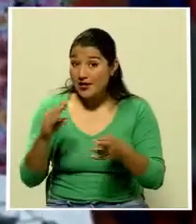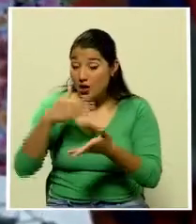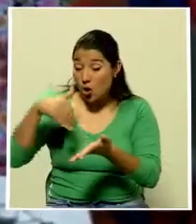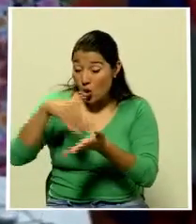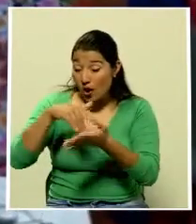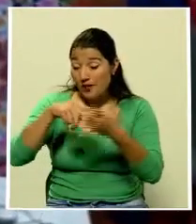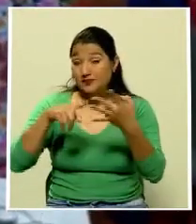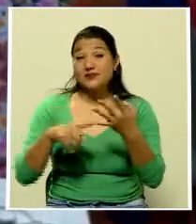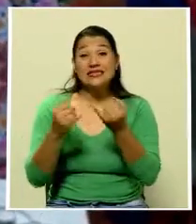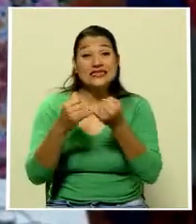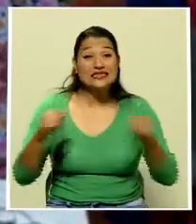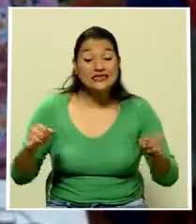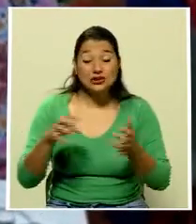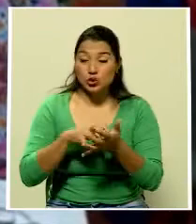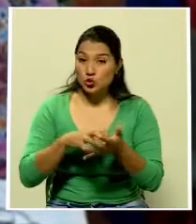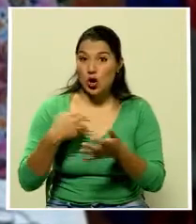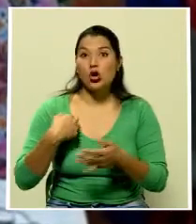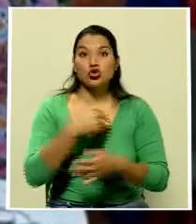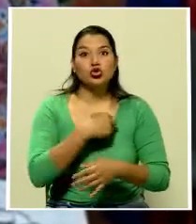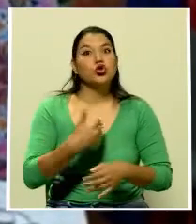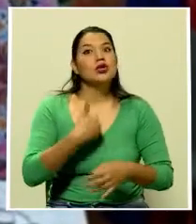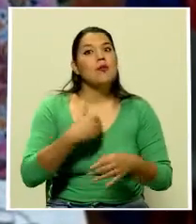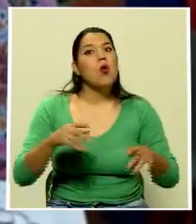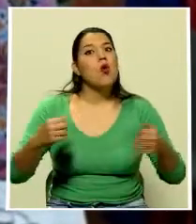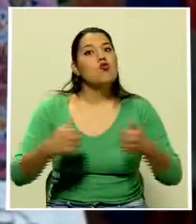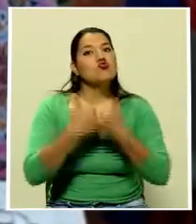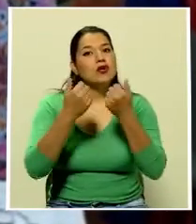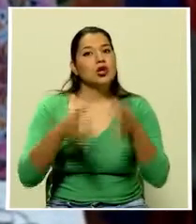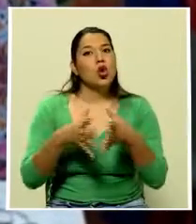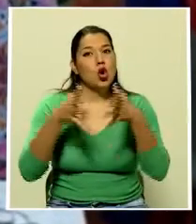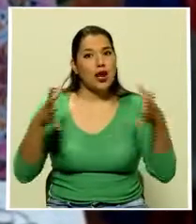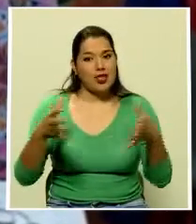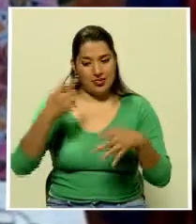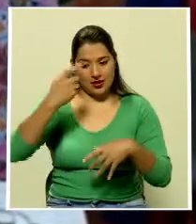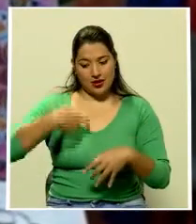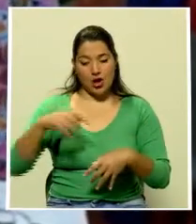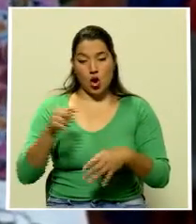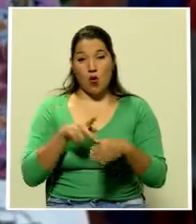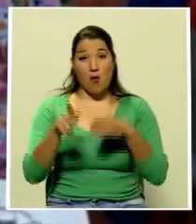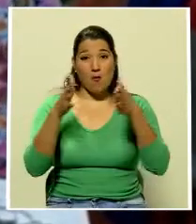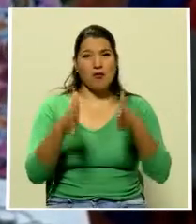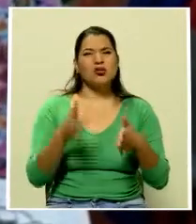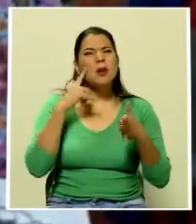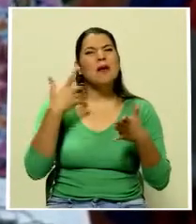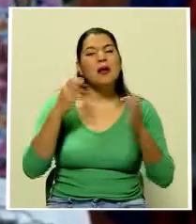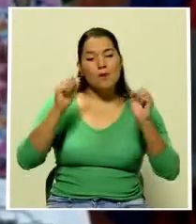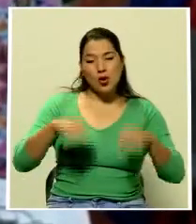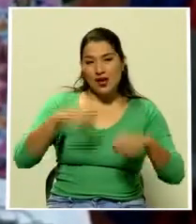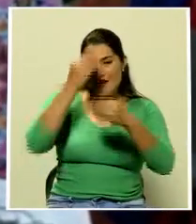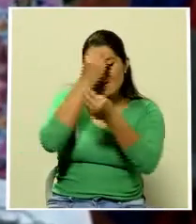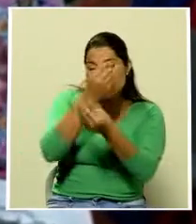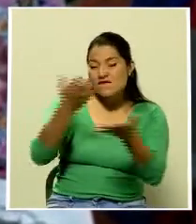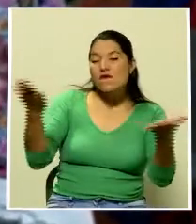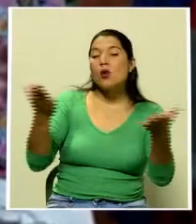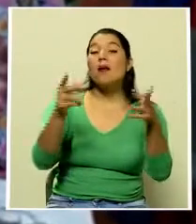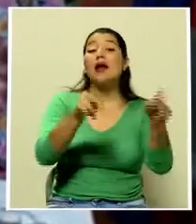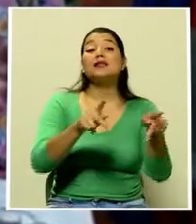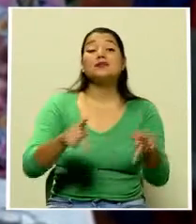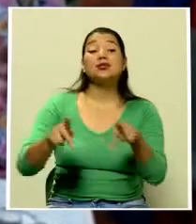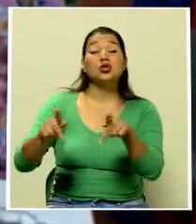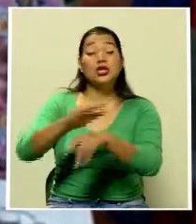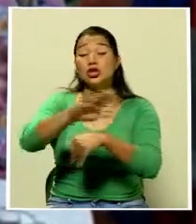es que sin duda también tenemos un gran reto como profesionales para informar a la población todo lo que